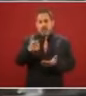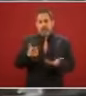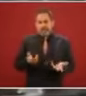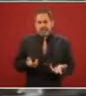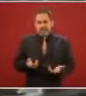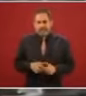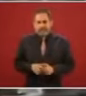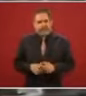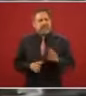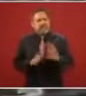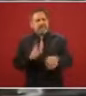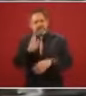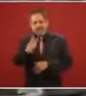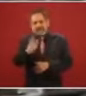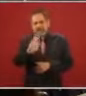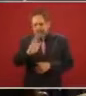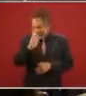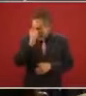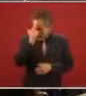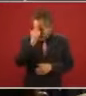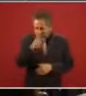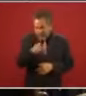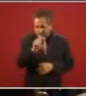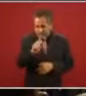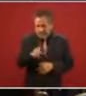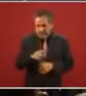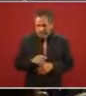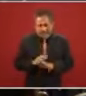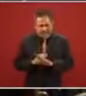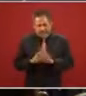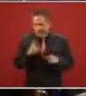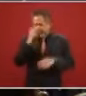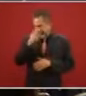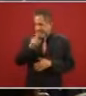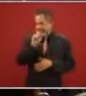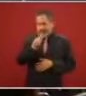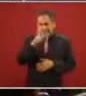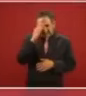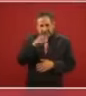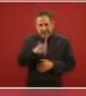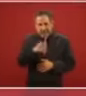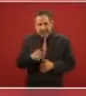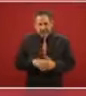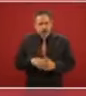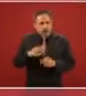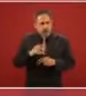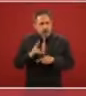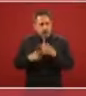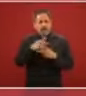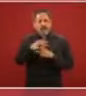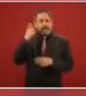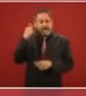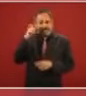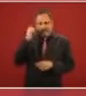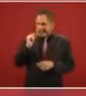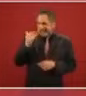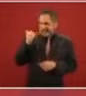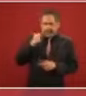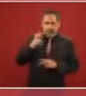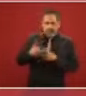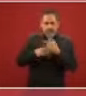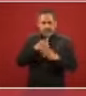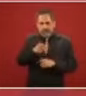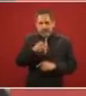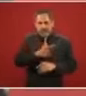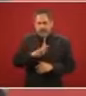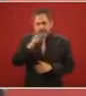me acordé, sí. ¿Usted sabe de ese sí, tema? Sí, claro, sí, porque fui a Querétaro hace poco. Sí,